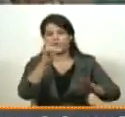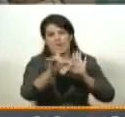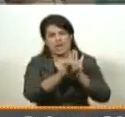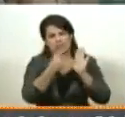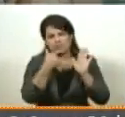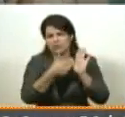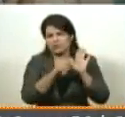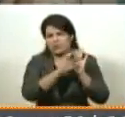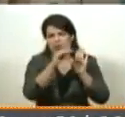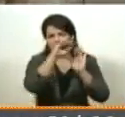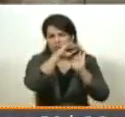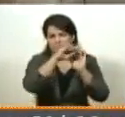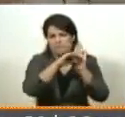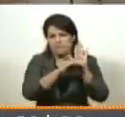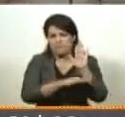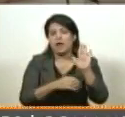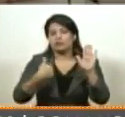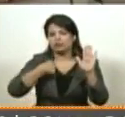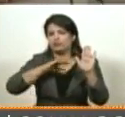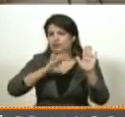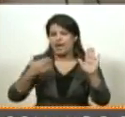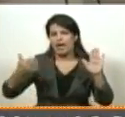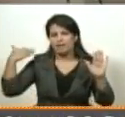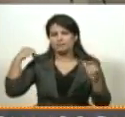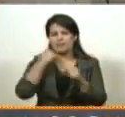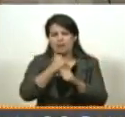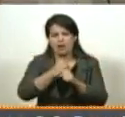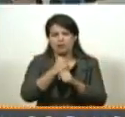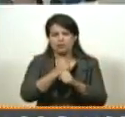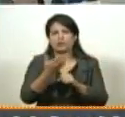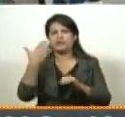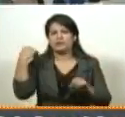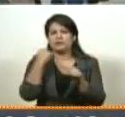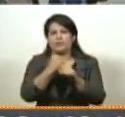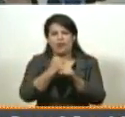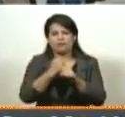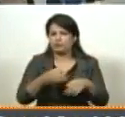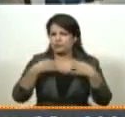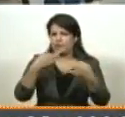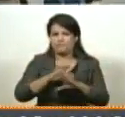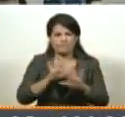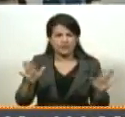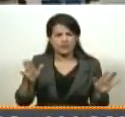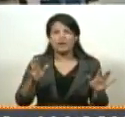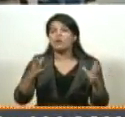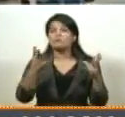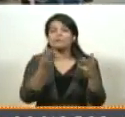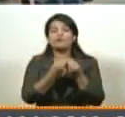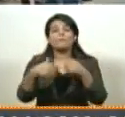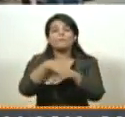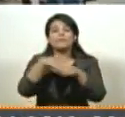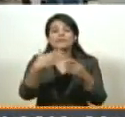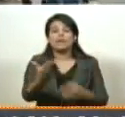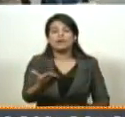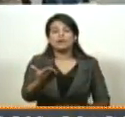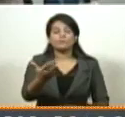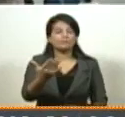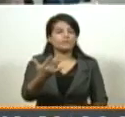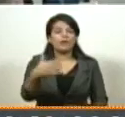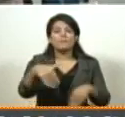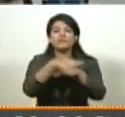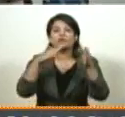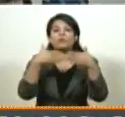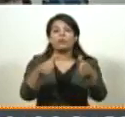hay una tipificación. Nosotros hemos venido trabajando, como siempre lo hemos hecho, con el Ministerio, con el